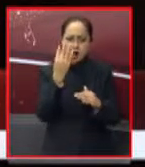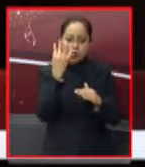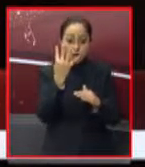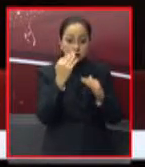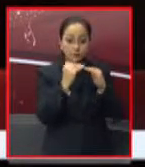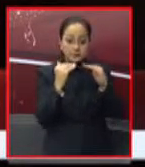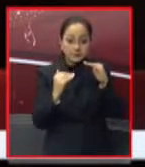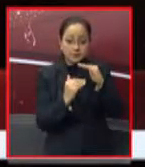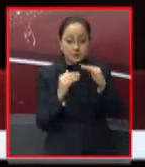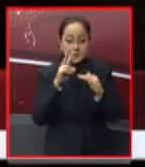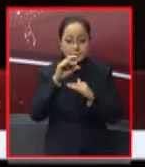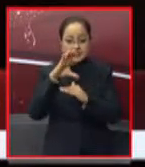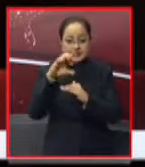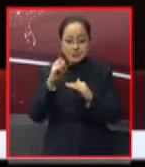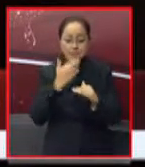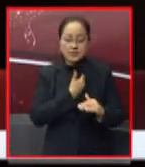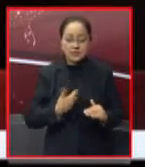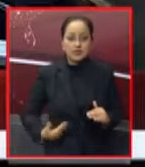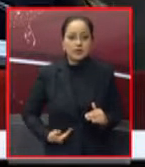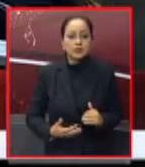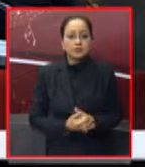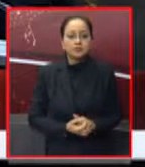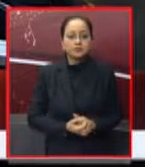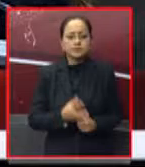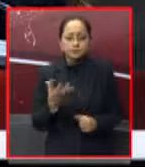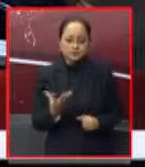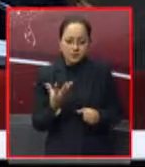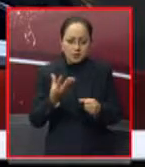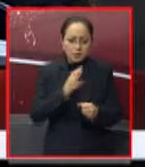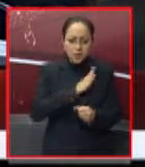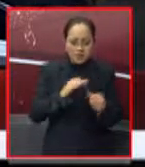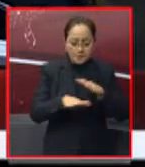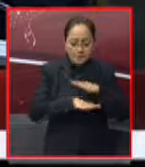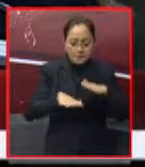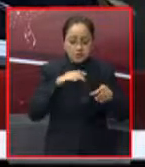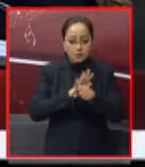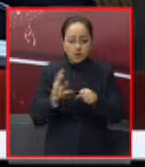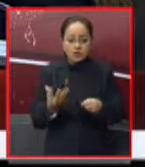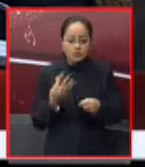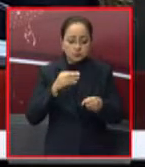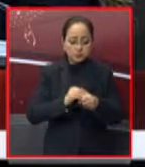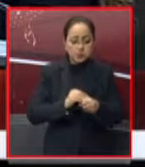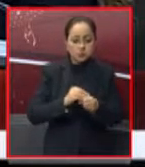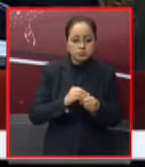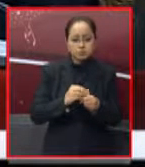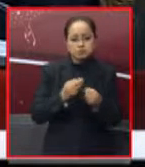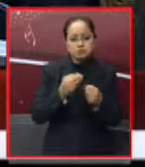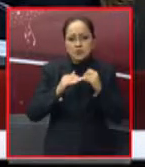vicepresidencias, mismos que se elegirán con base en la inclusión, equidad, pluralidad